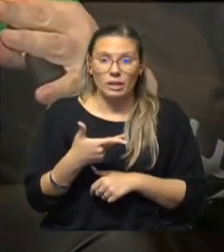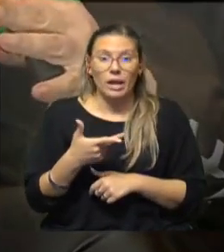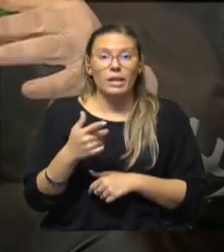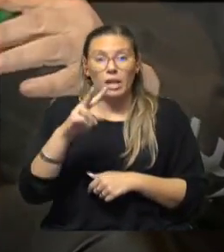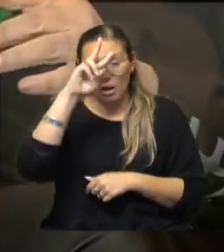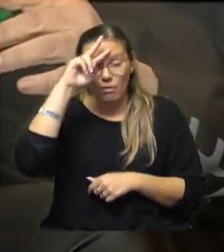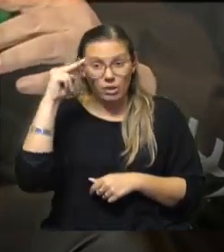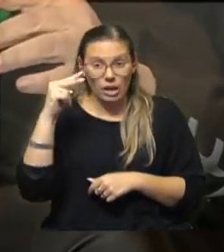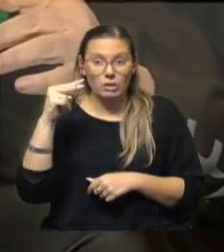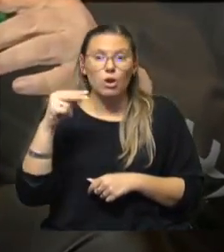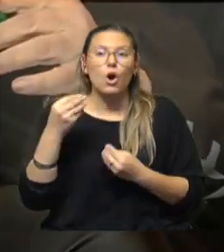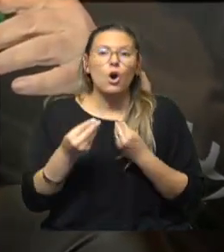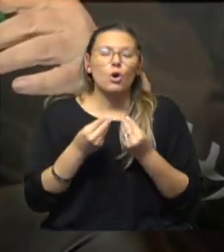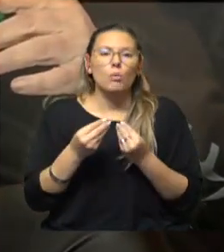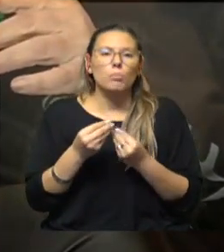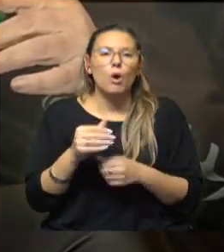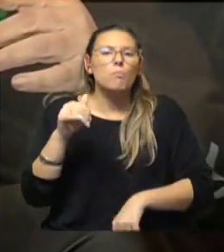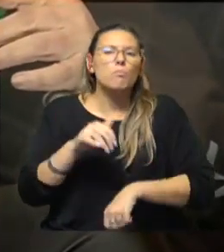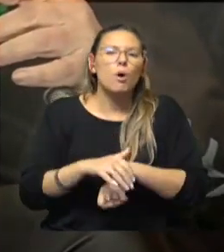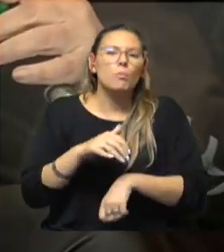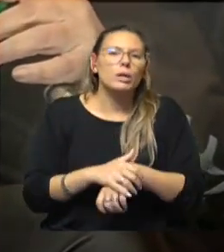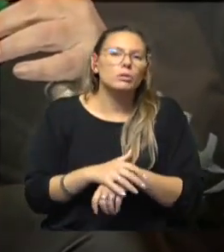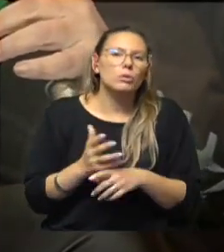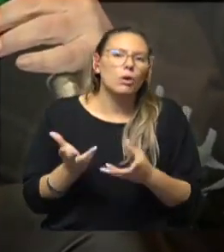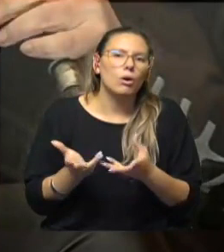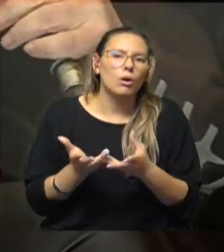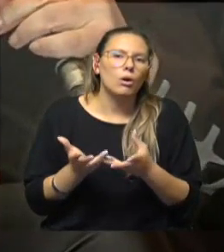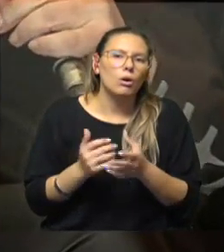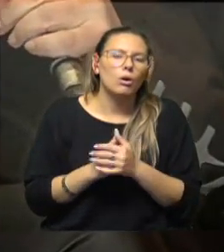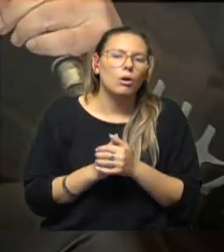verano. ¿Cómo describirías ese momento?